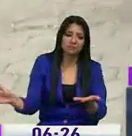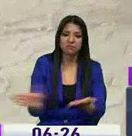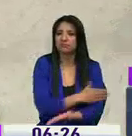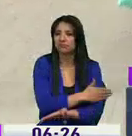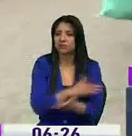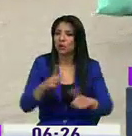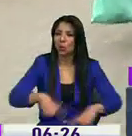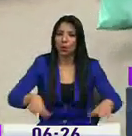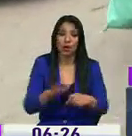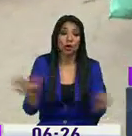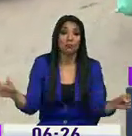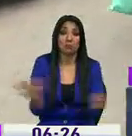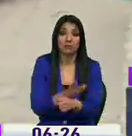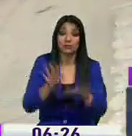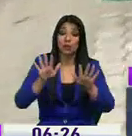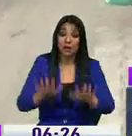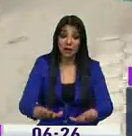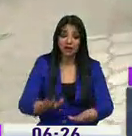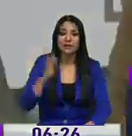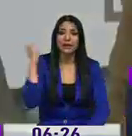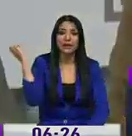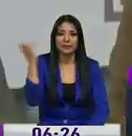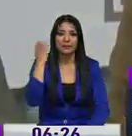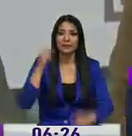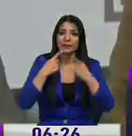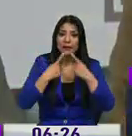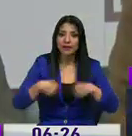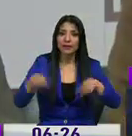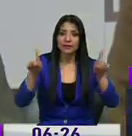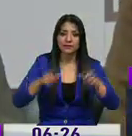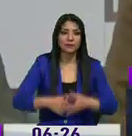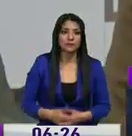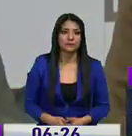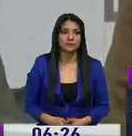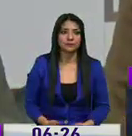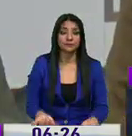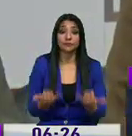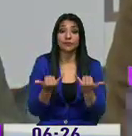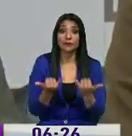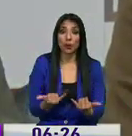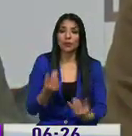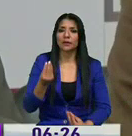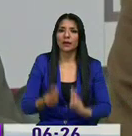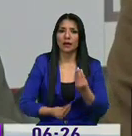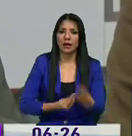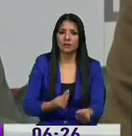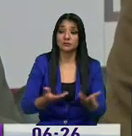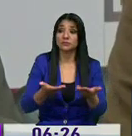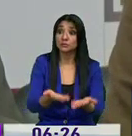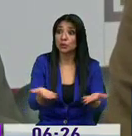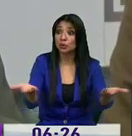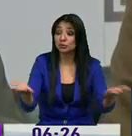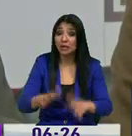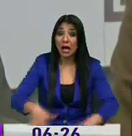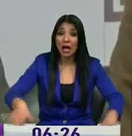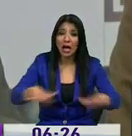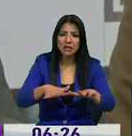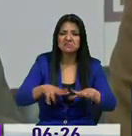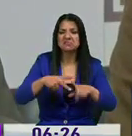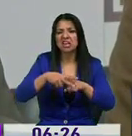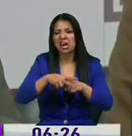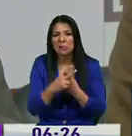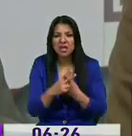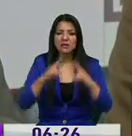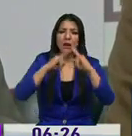la zona turista vigente y listado y disección estamos ya en la fase de inutilizar lo que se encuentra en esta zona en los